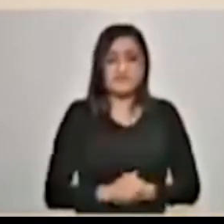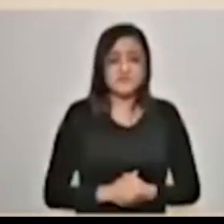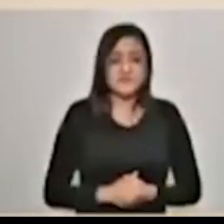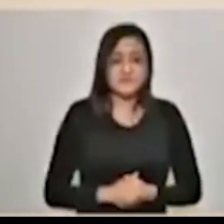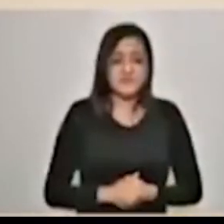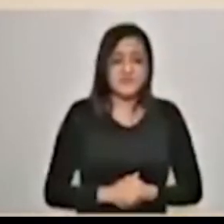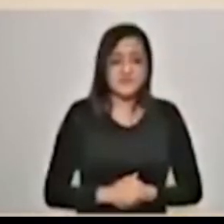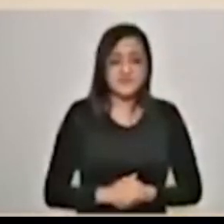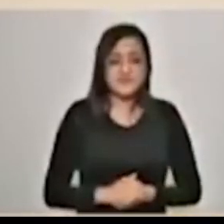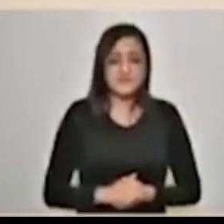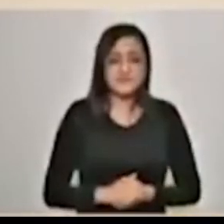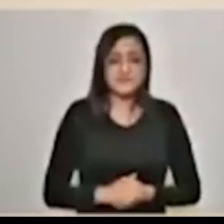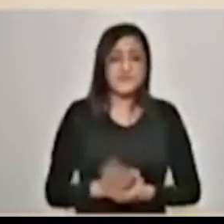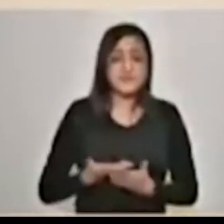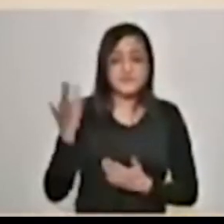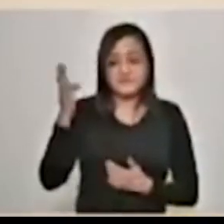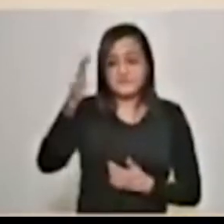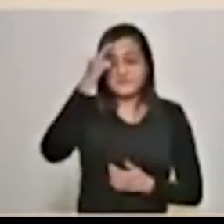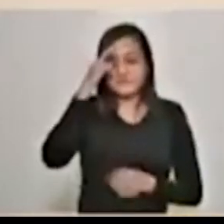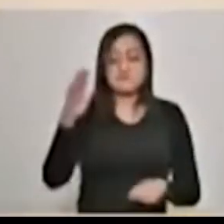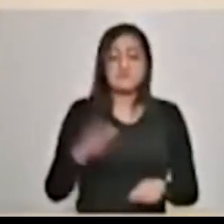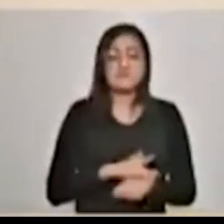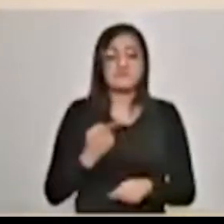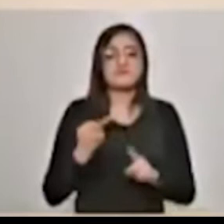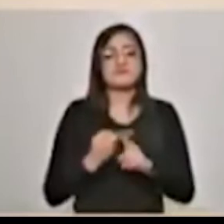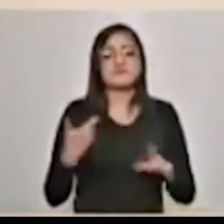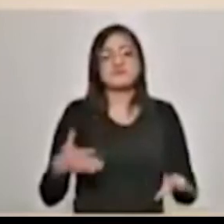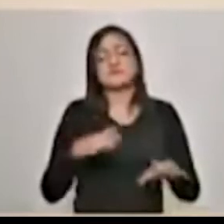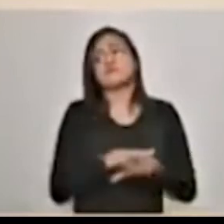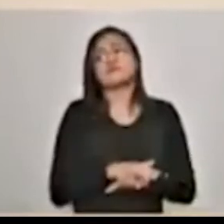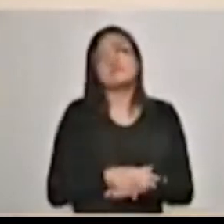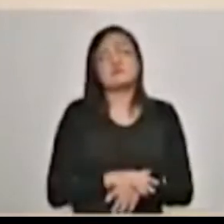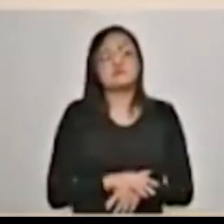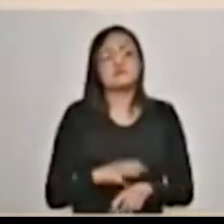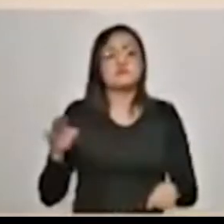Privilegiados en su momento porque reunieron requisitos y porque